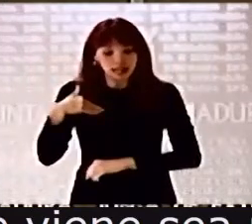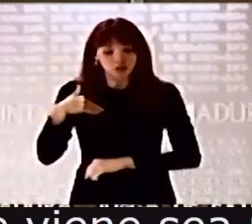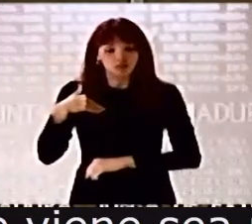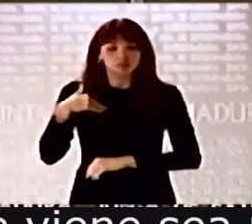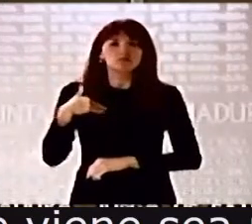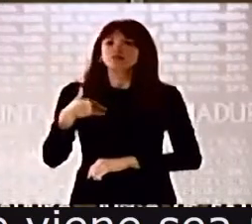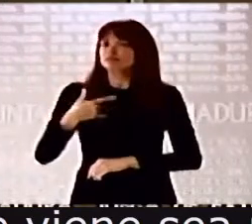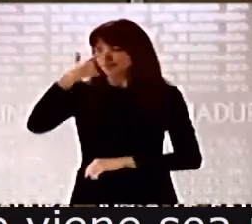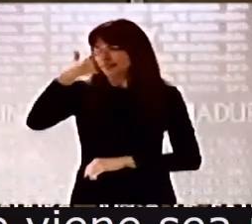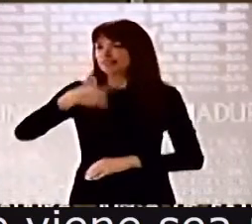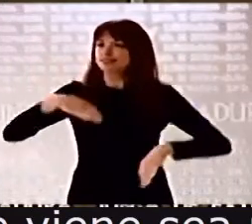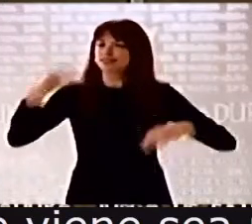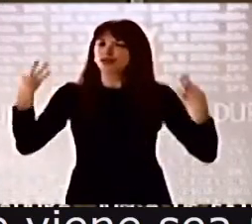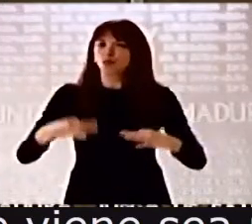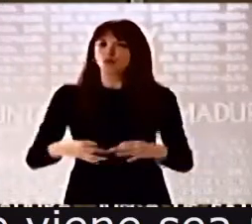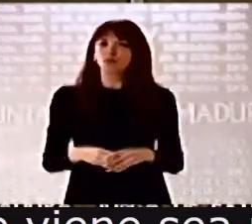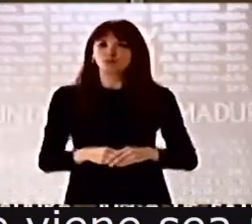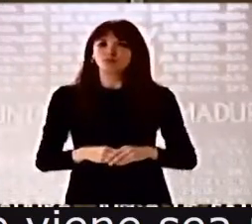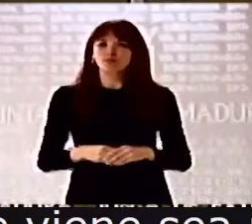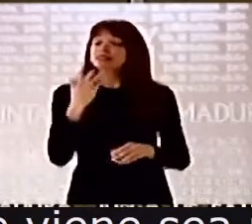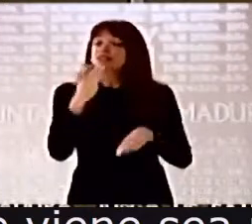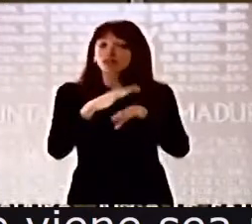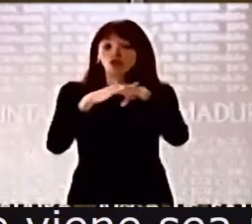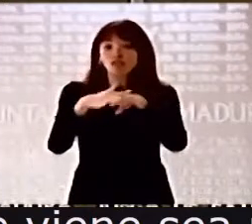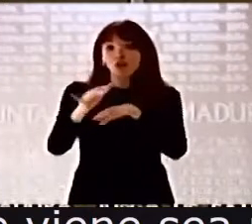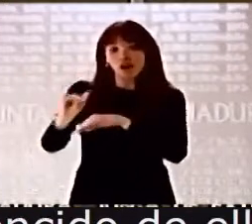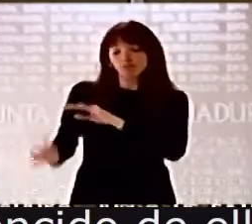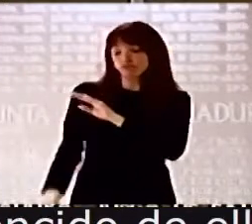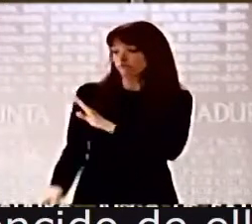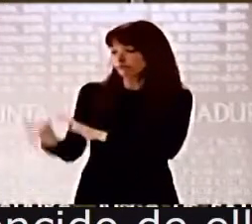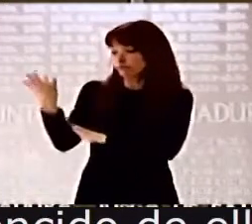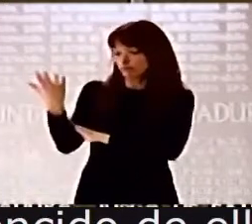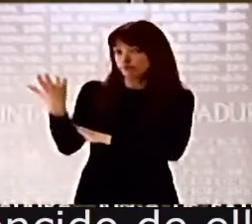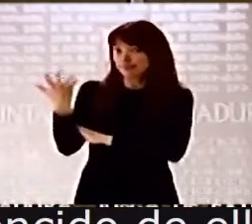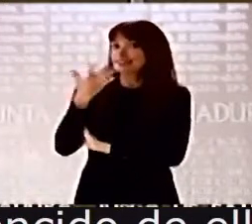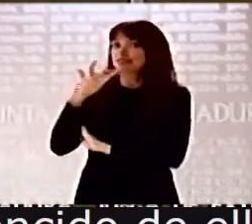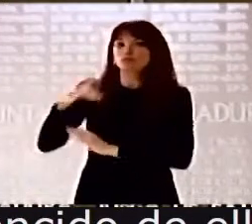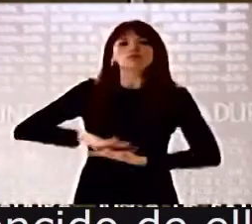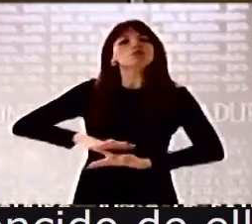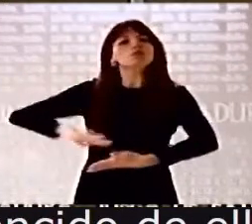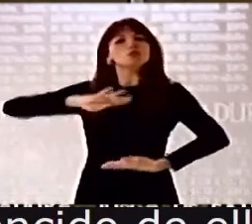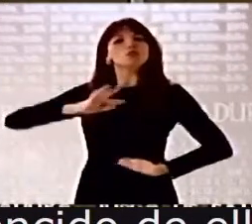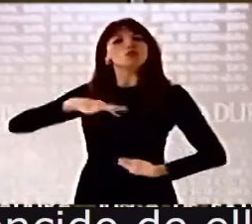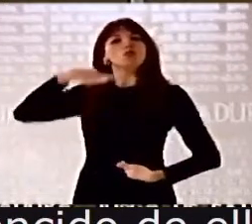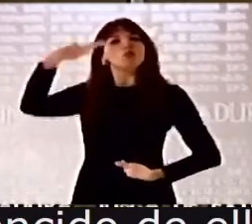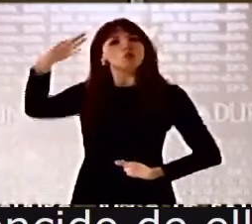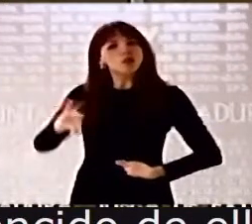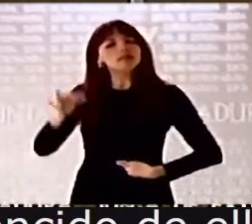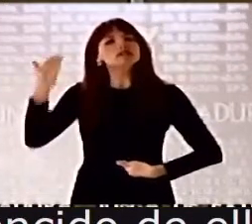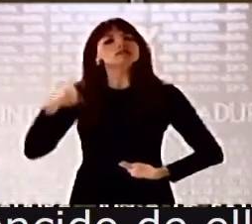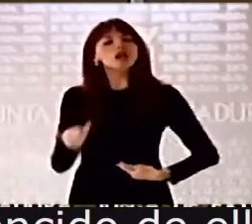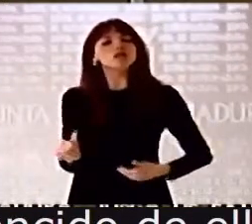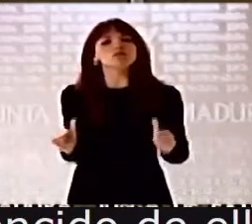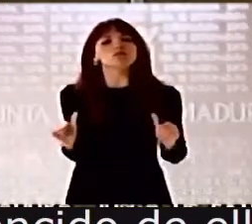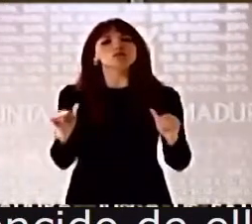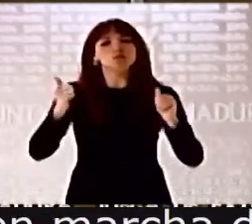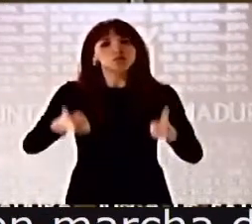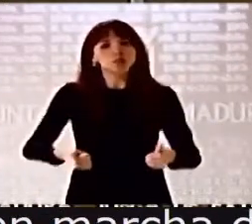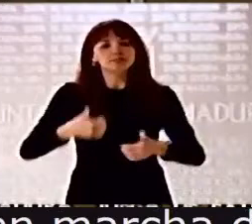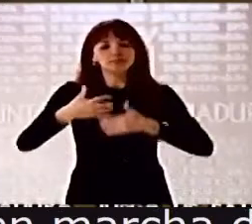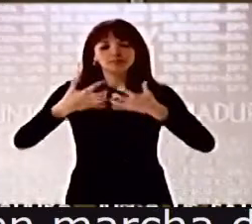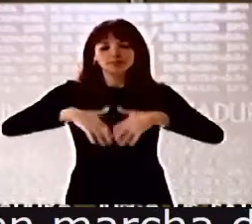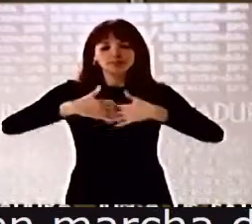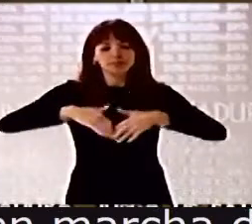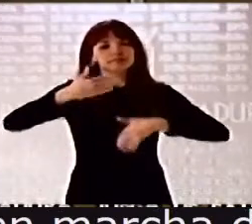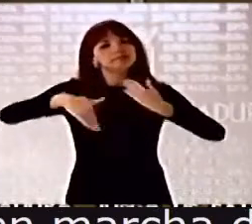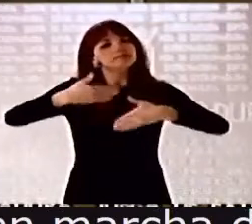convencido de ello. Que si ese Gobierno es capaz de poner en marcha de inicio el mecanismo de